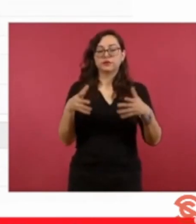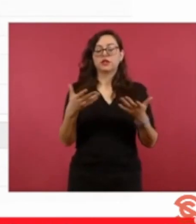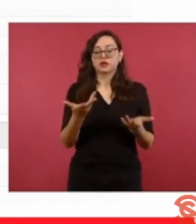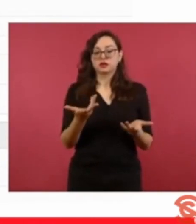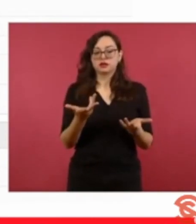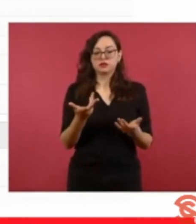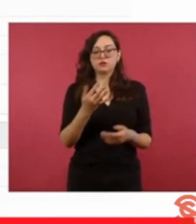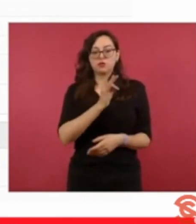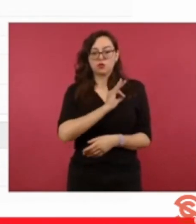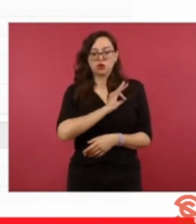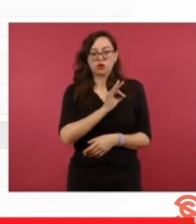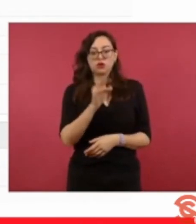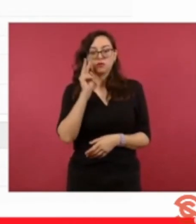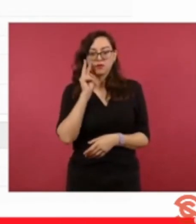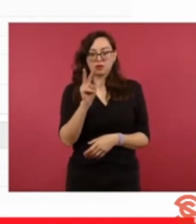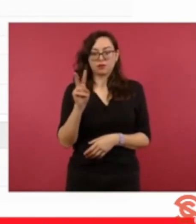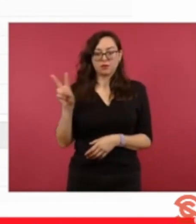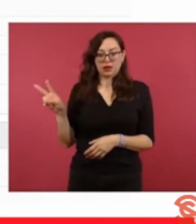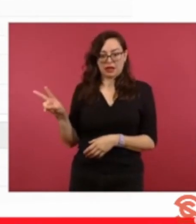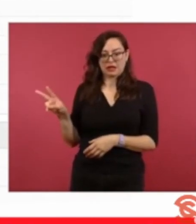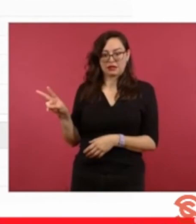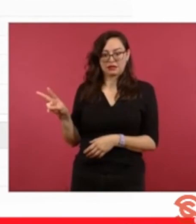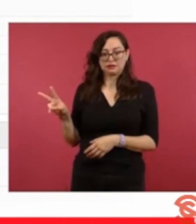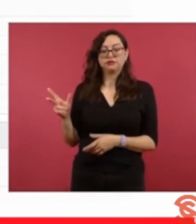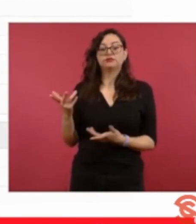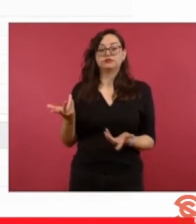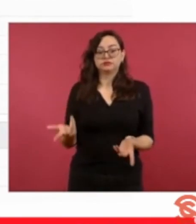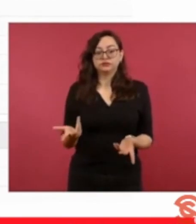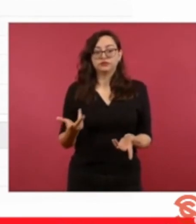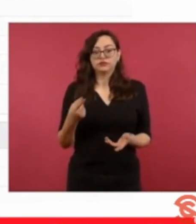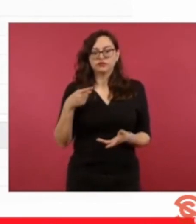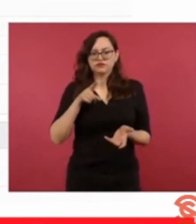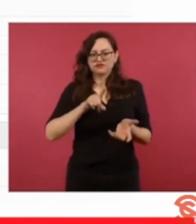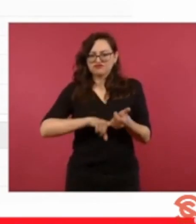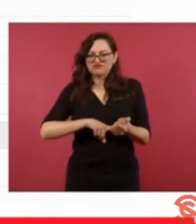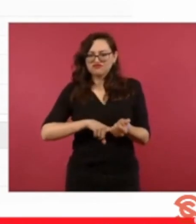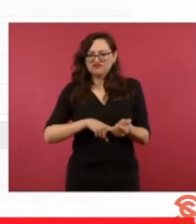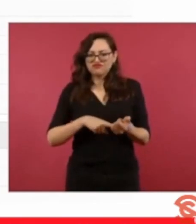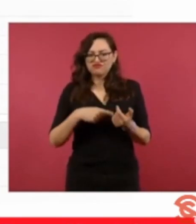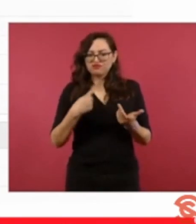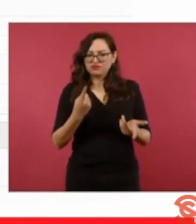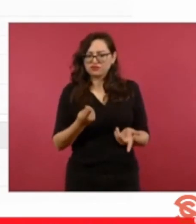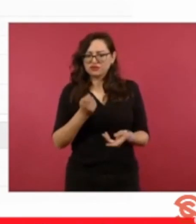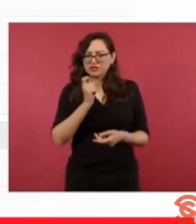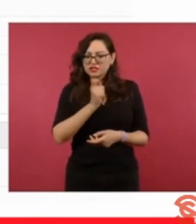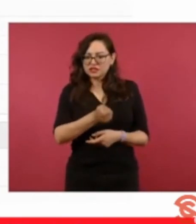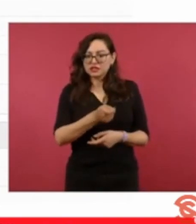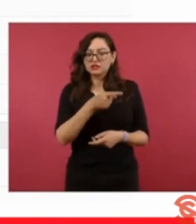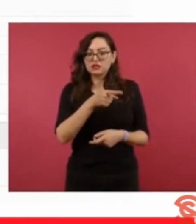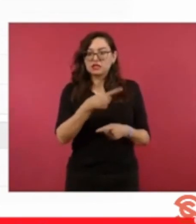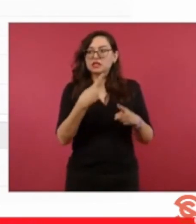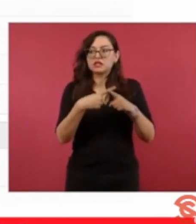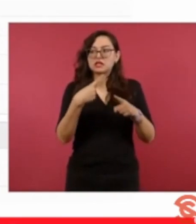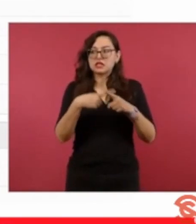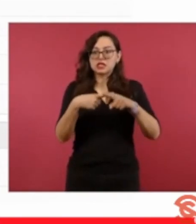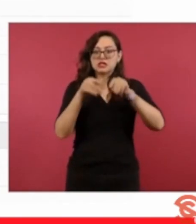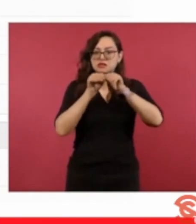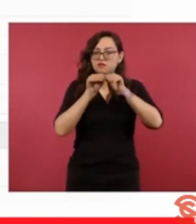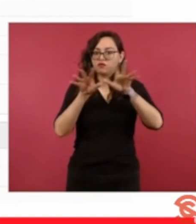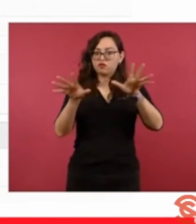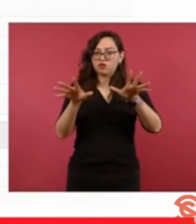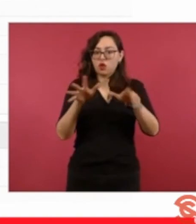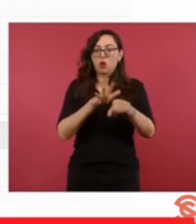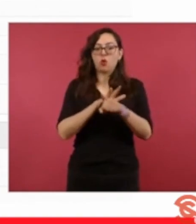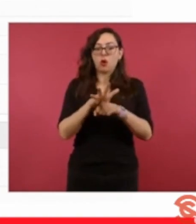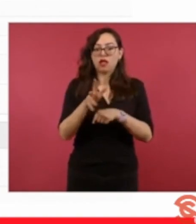Si nosotros vemos en la pantalla, el dominio no tiene nada que ver con un medio de comunicación. Es más,